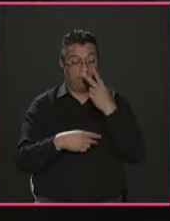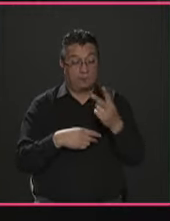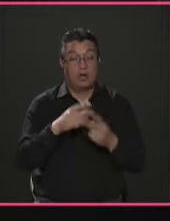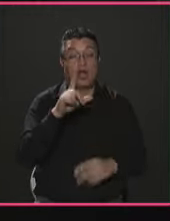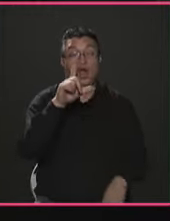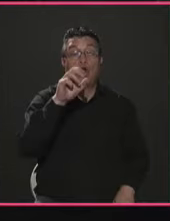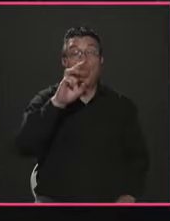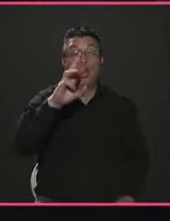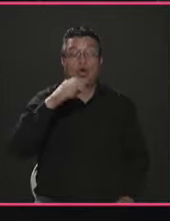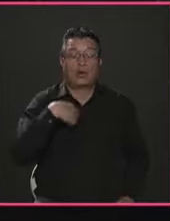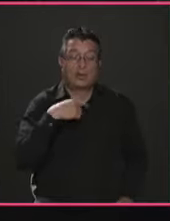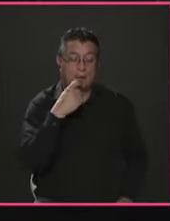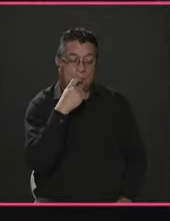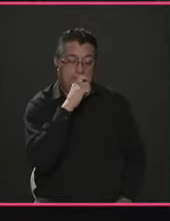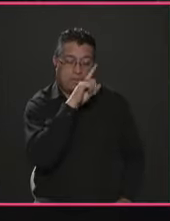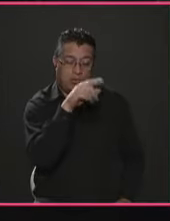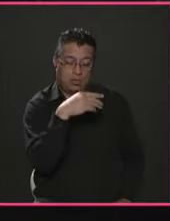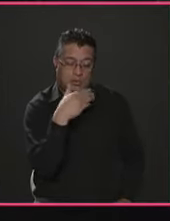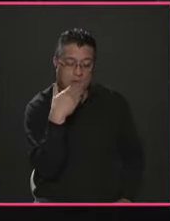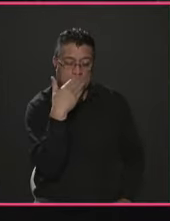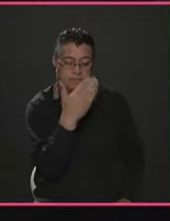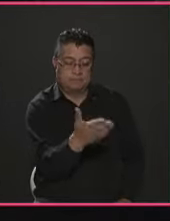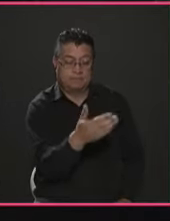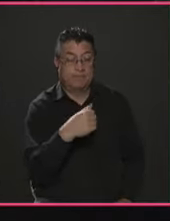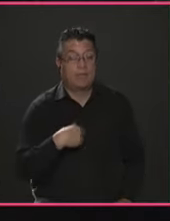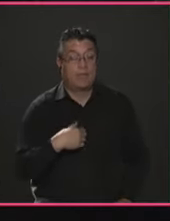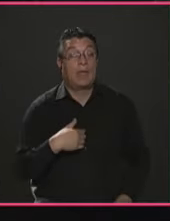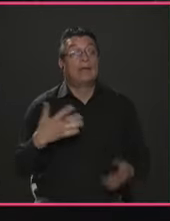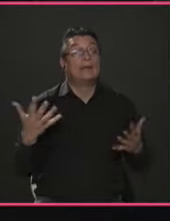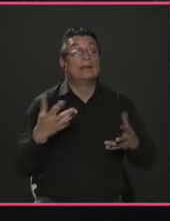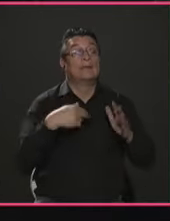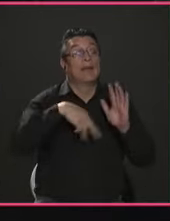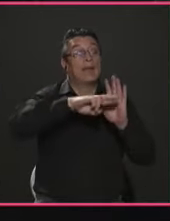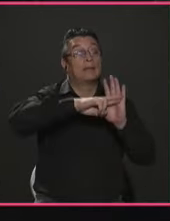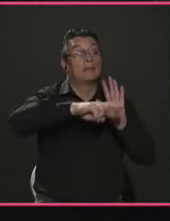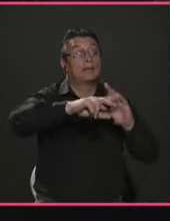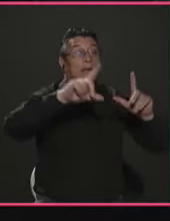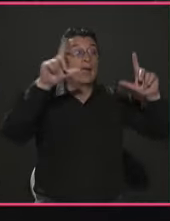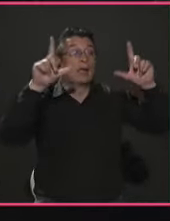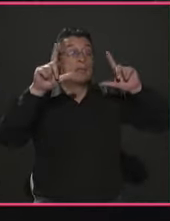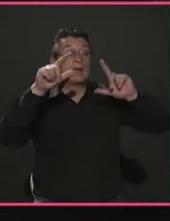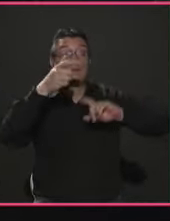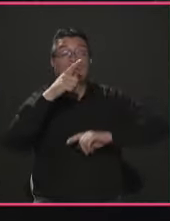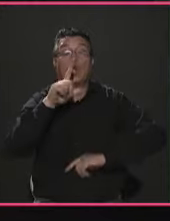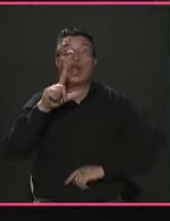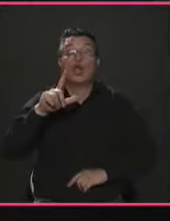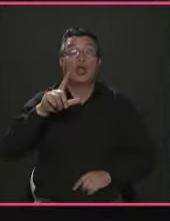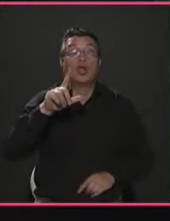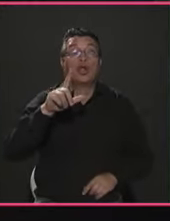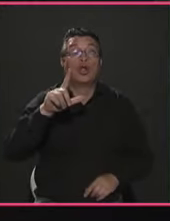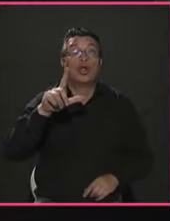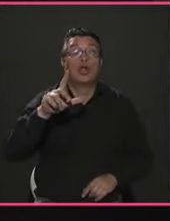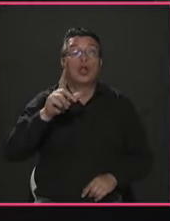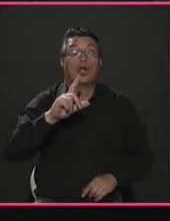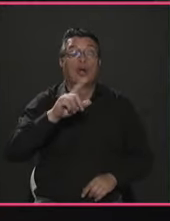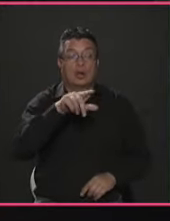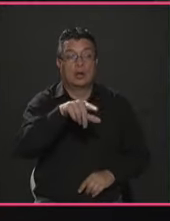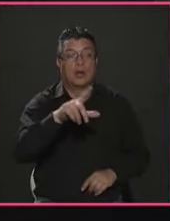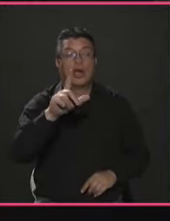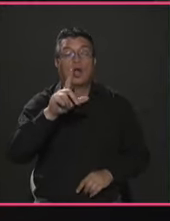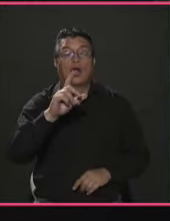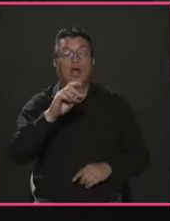lorito la siguiente pregunta que ya la hicimos cierto eh Qué representa esta imagen lorito Perdón al lorito la maquinita al loro